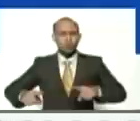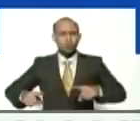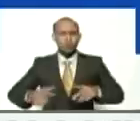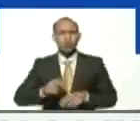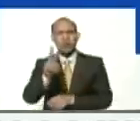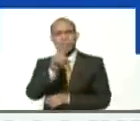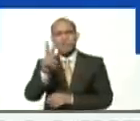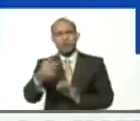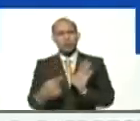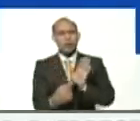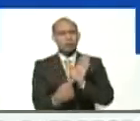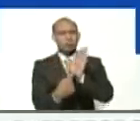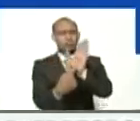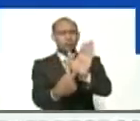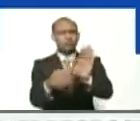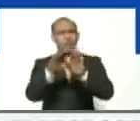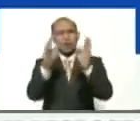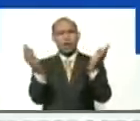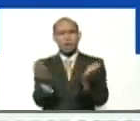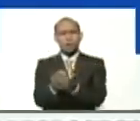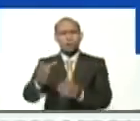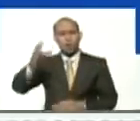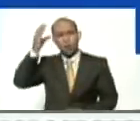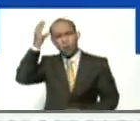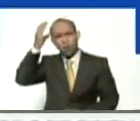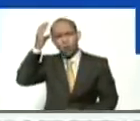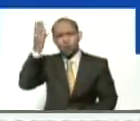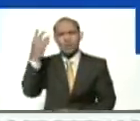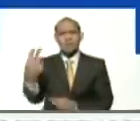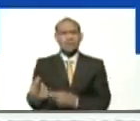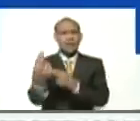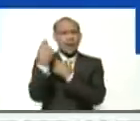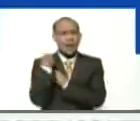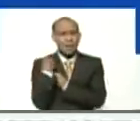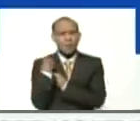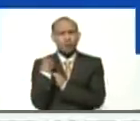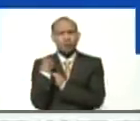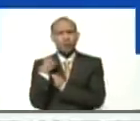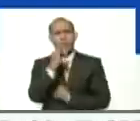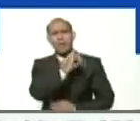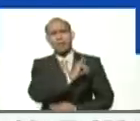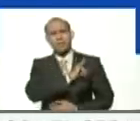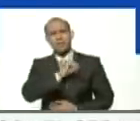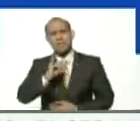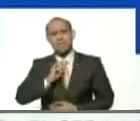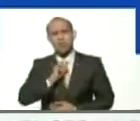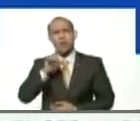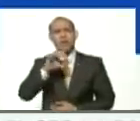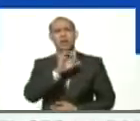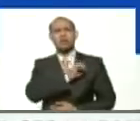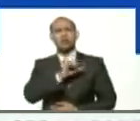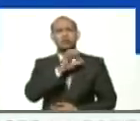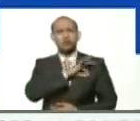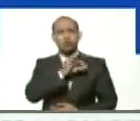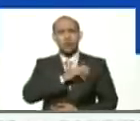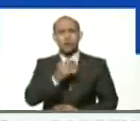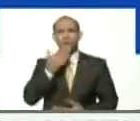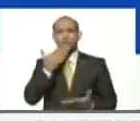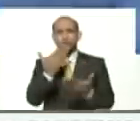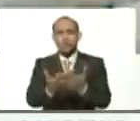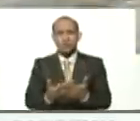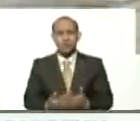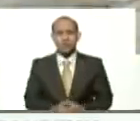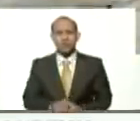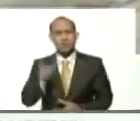ejemplo para el mundo en conciencia y en responsabilidad y social muchísimas gracias